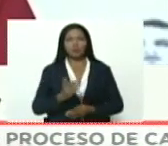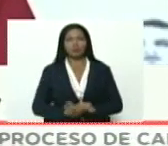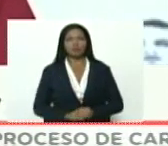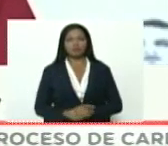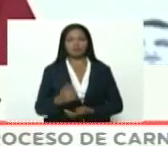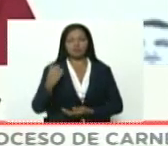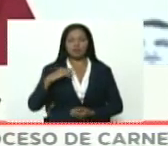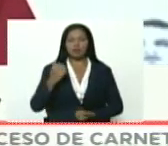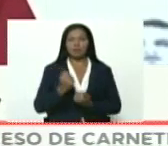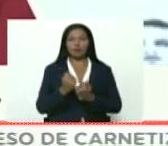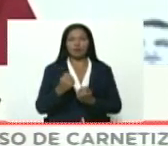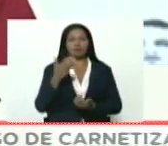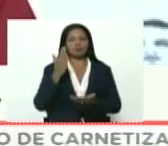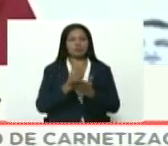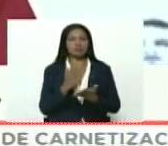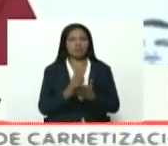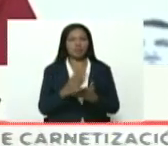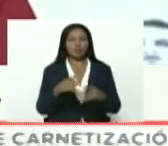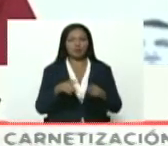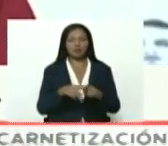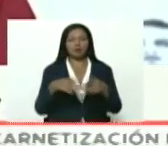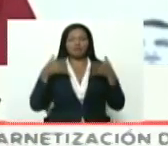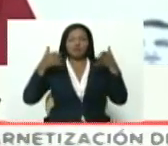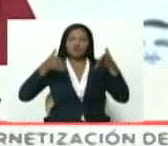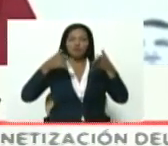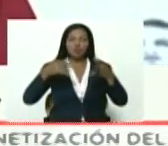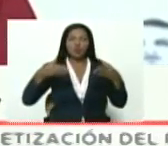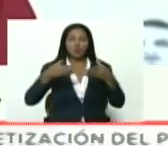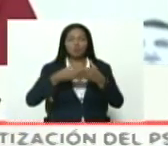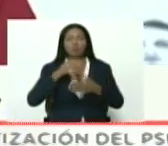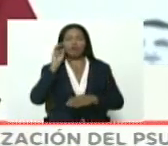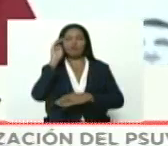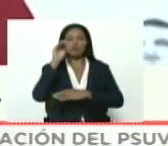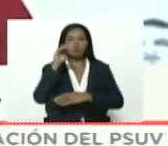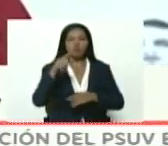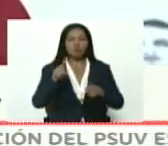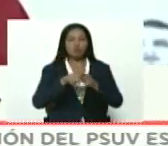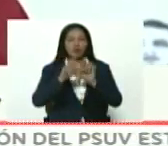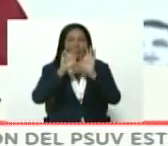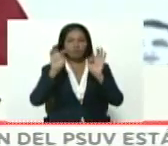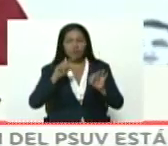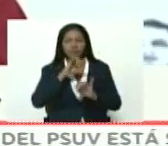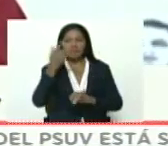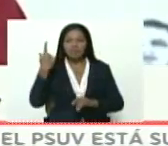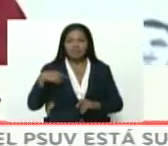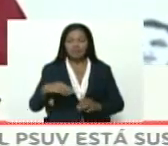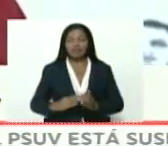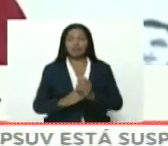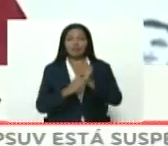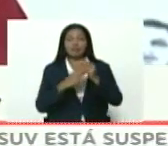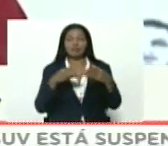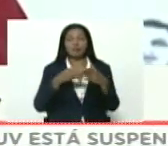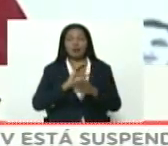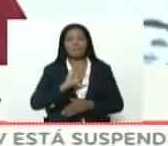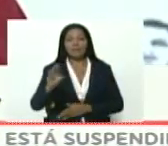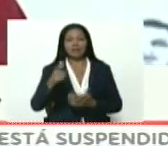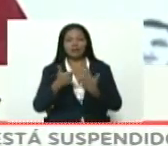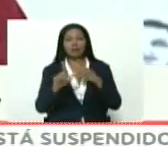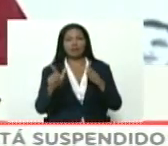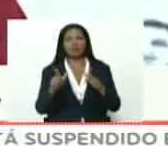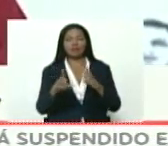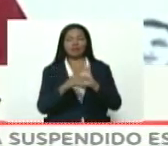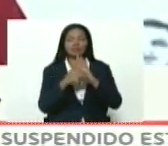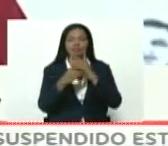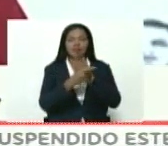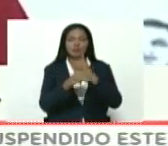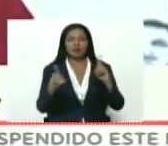Cuenten conmigo para siempre, para forjar esta generación hacia el futuro y que ustedes tengan las riendas de una patria libre,